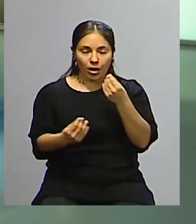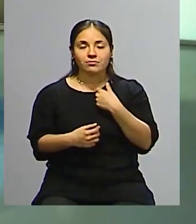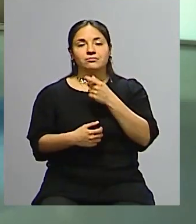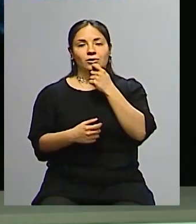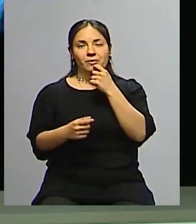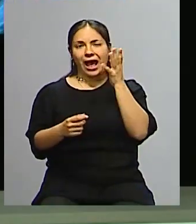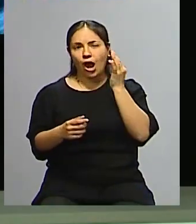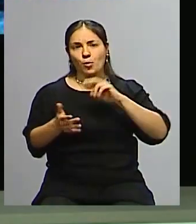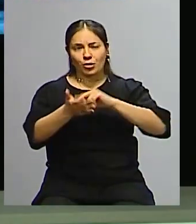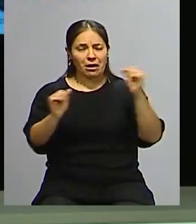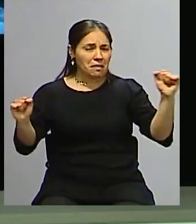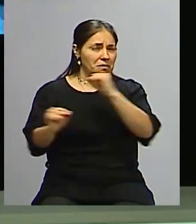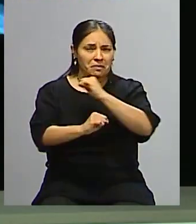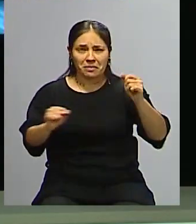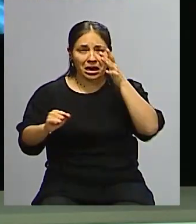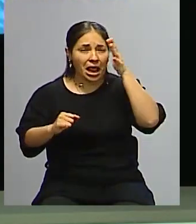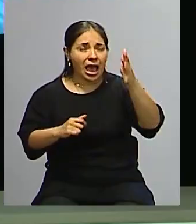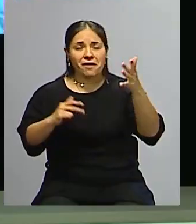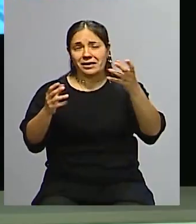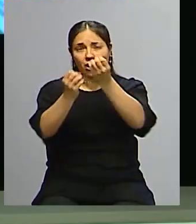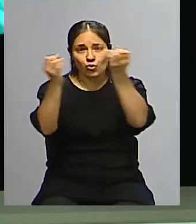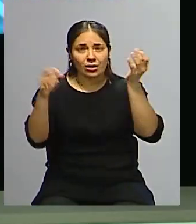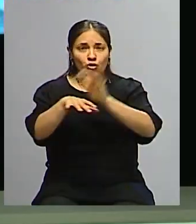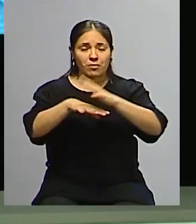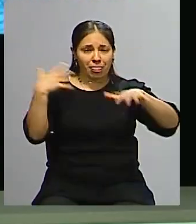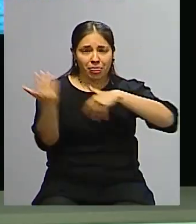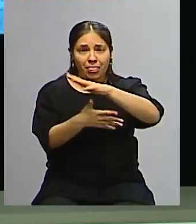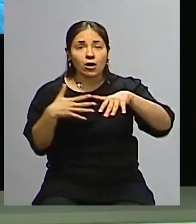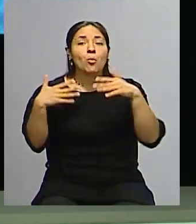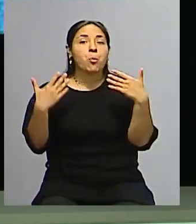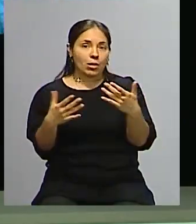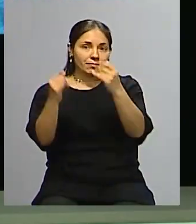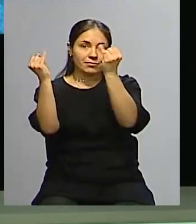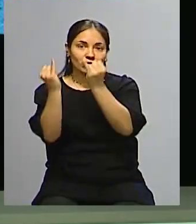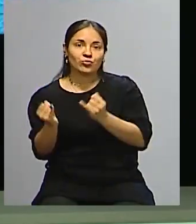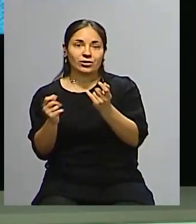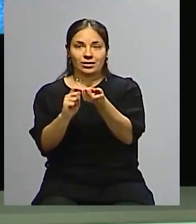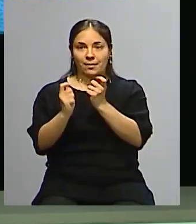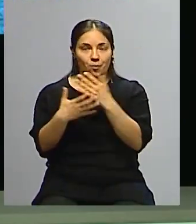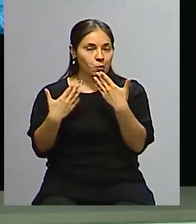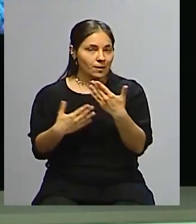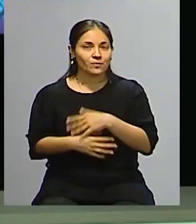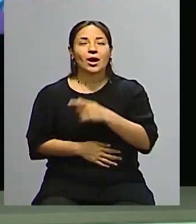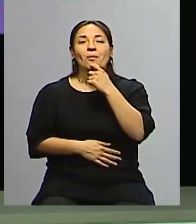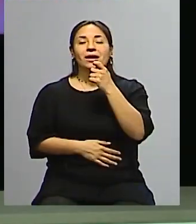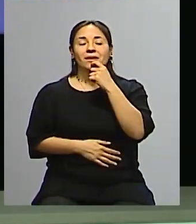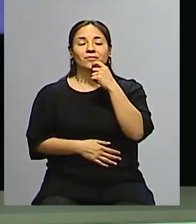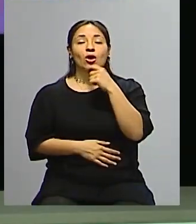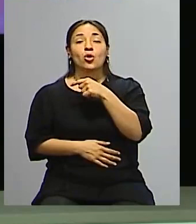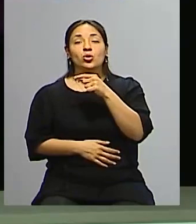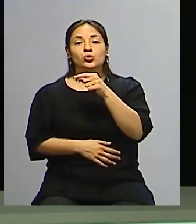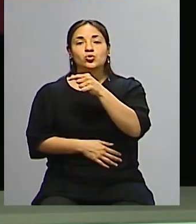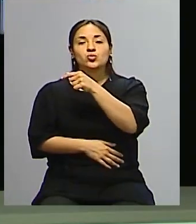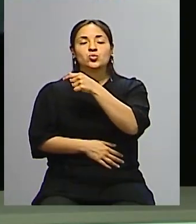el Poder Ejecutivo puede adoptar medidas extraordinarias. En Suiza, por ejemplo, en el caso de la pandemia, el presupuesto que